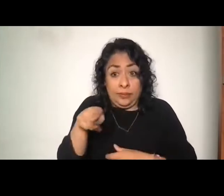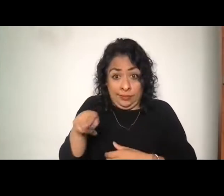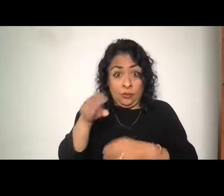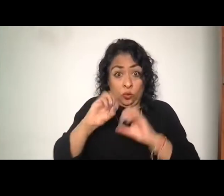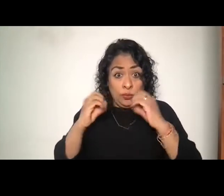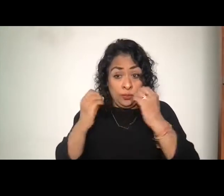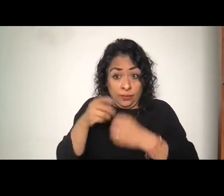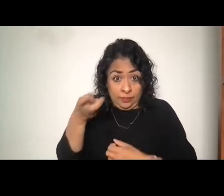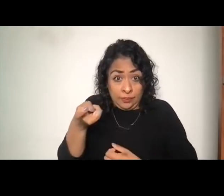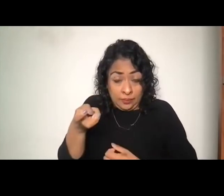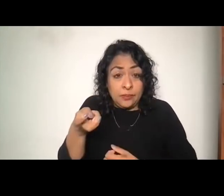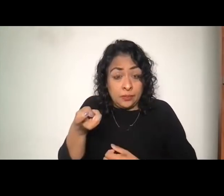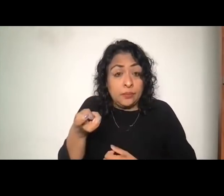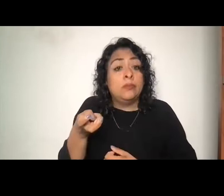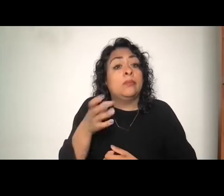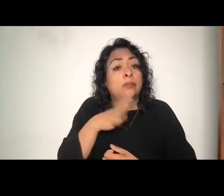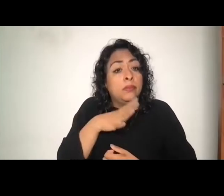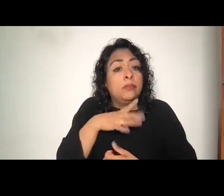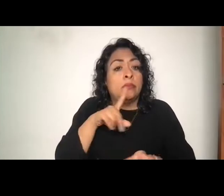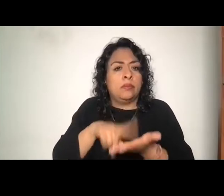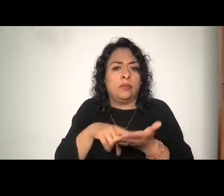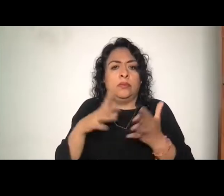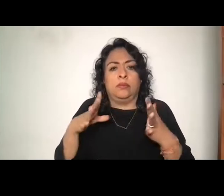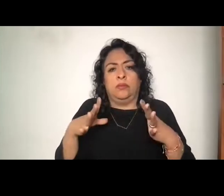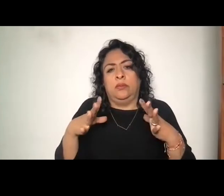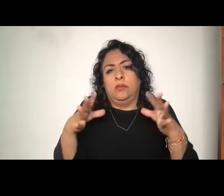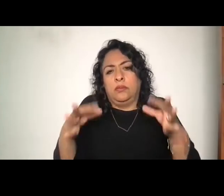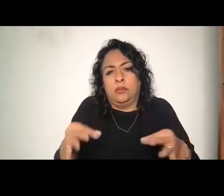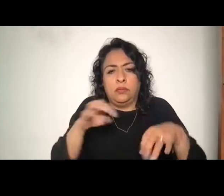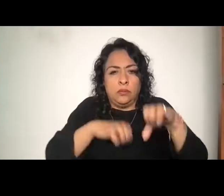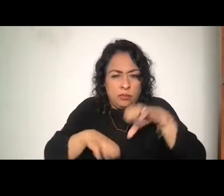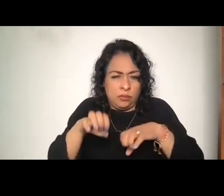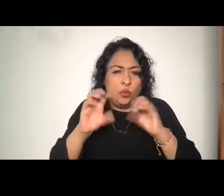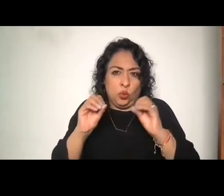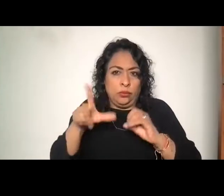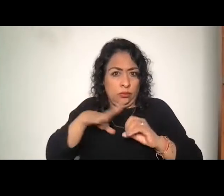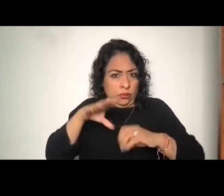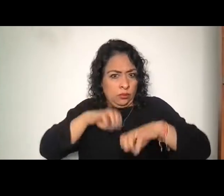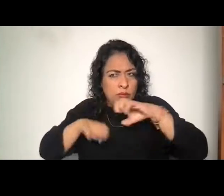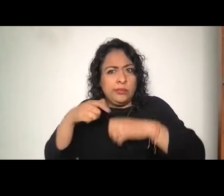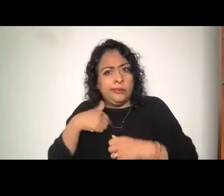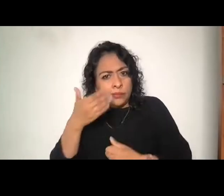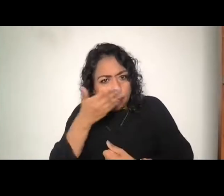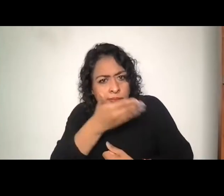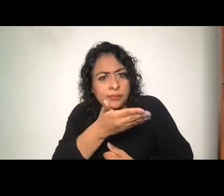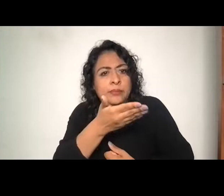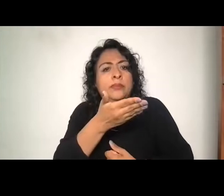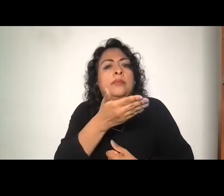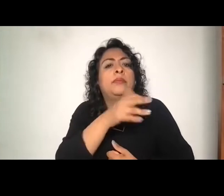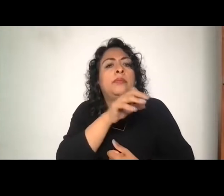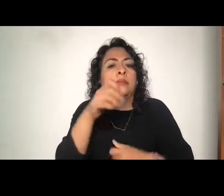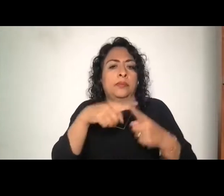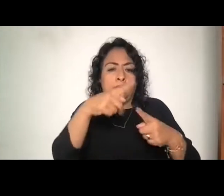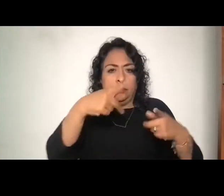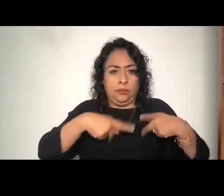tienen una fundación empresarial, o una empresa le pide en muchas ocasiones a los propios